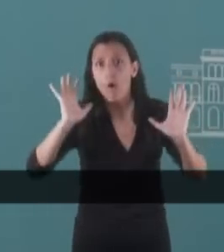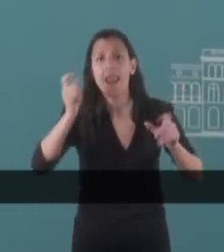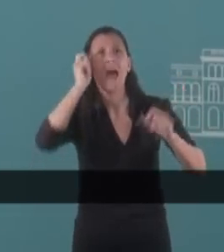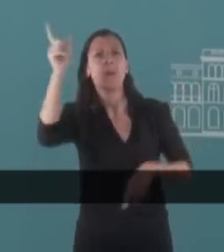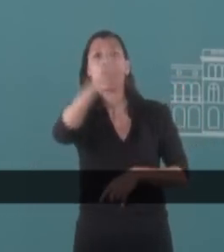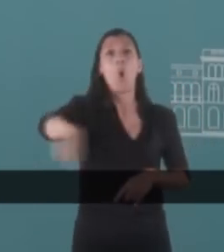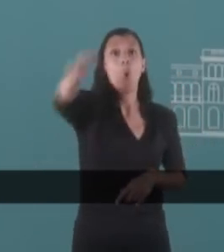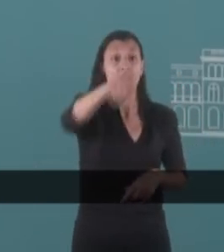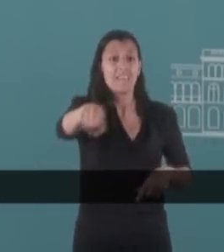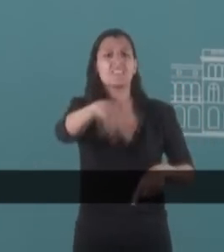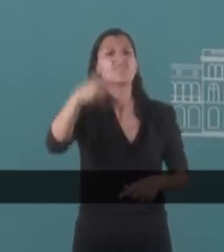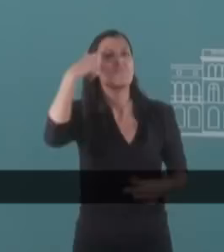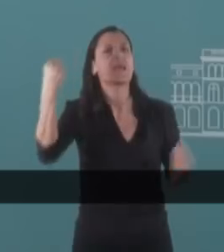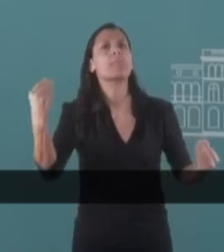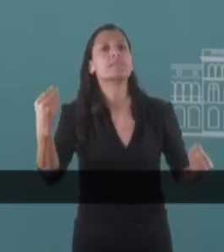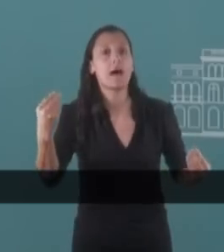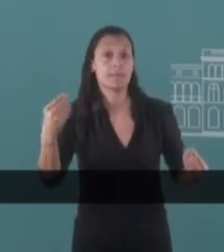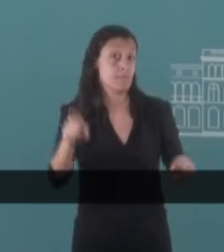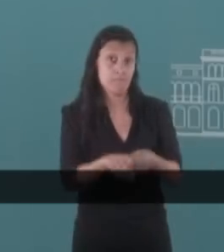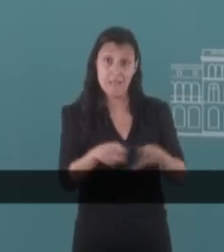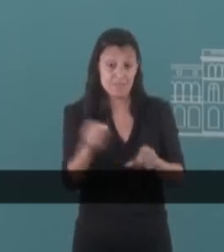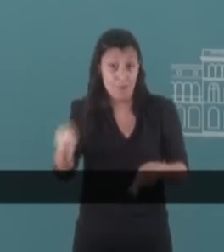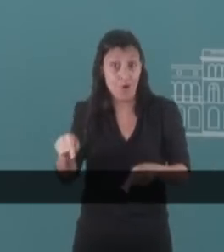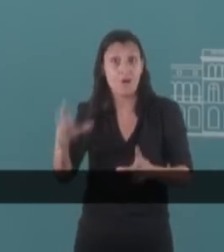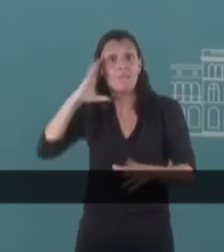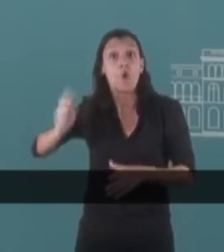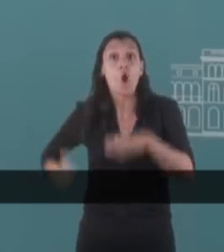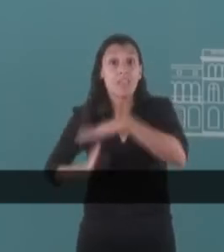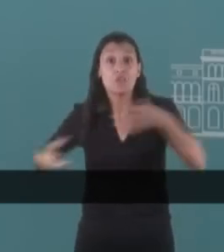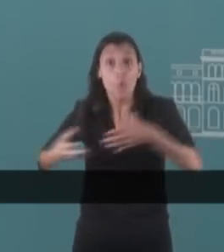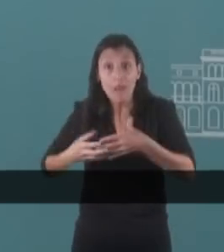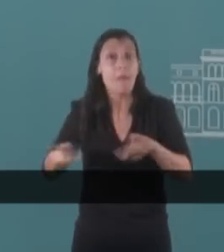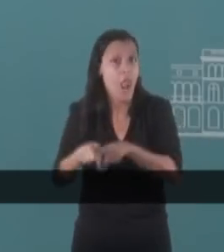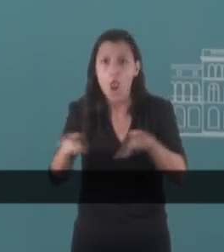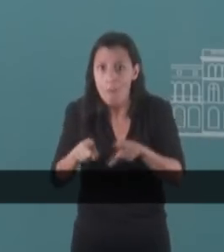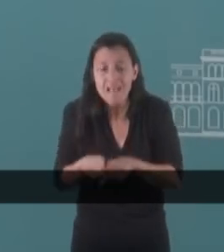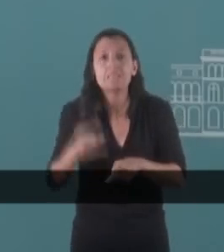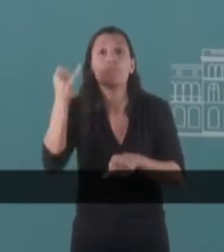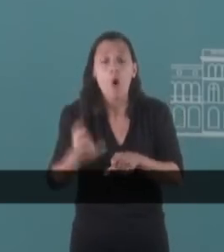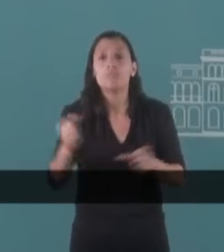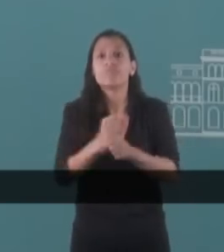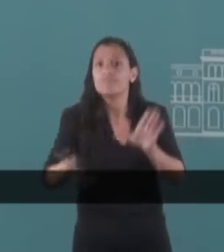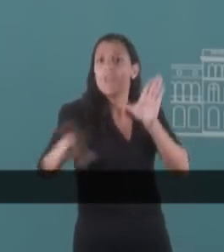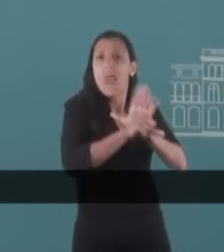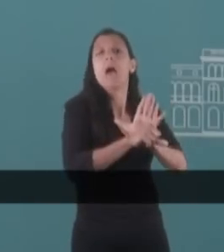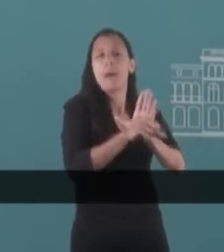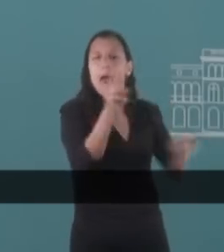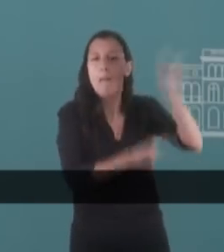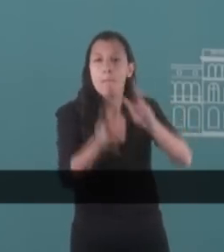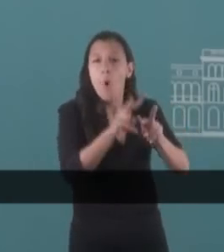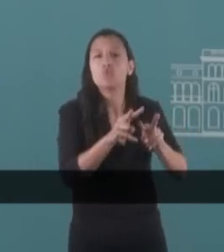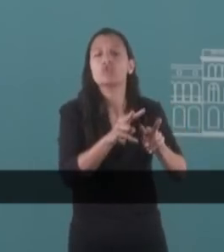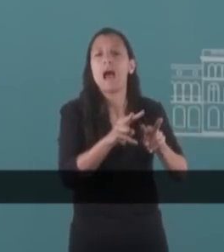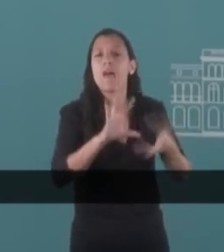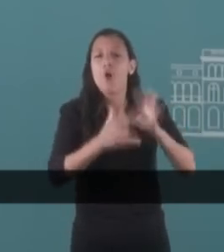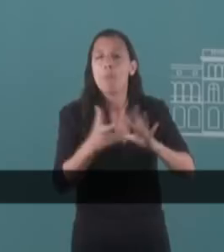ustedes diciendo en este momento. Bueno, eso es lo que hizo la Corte Suprema. Puso en vigencia una ley derogada para poder autoproclamarse presidente